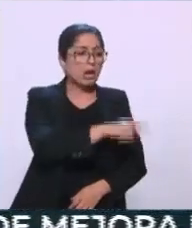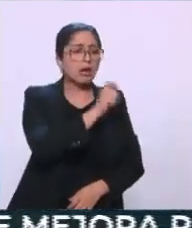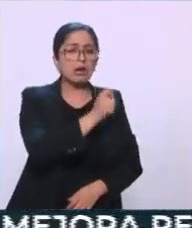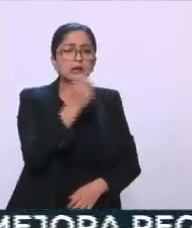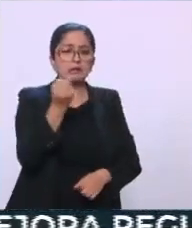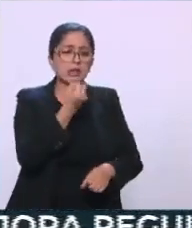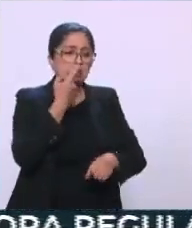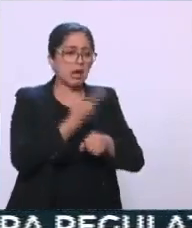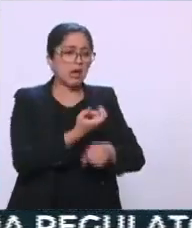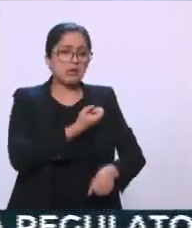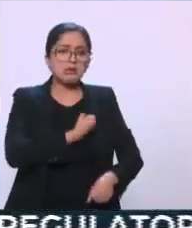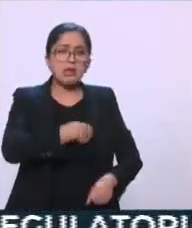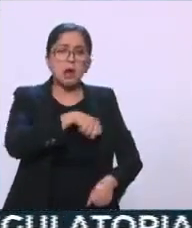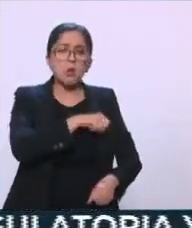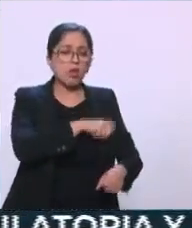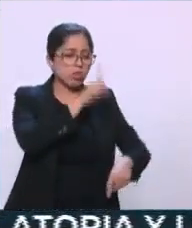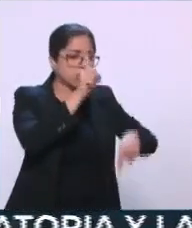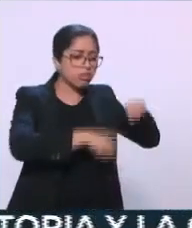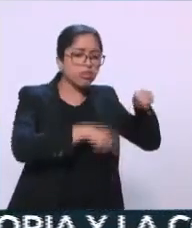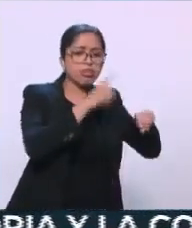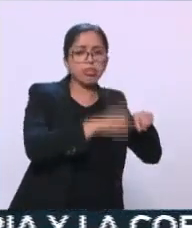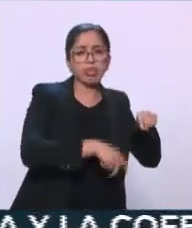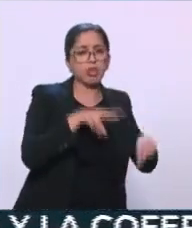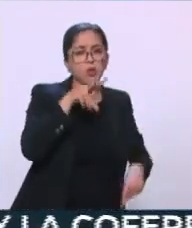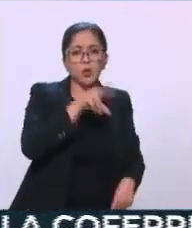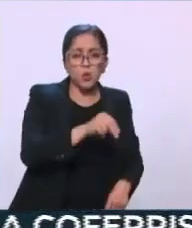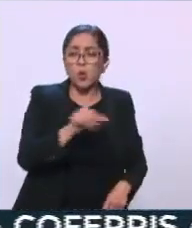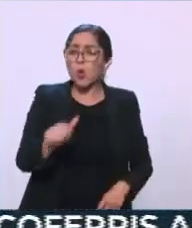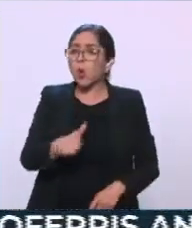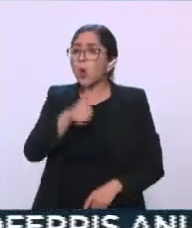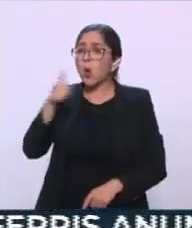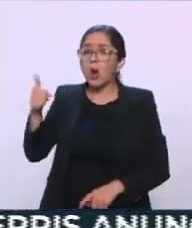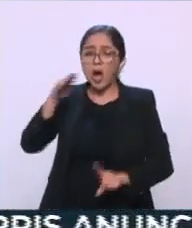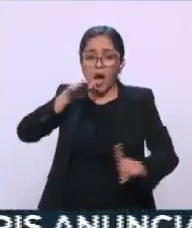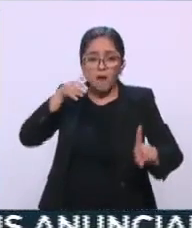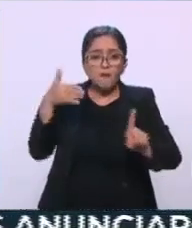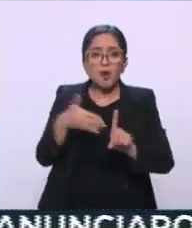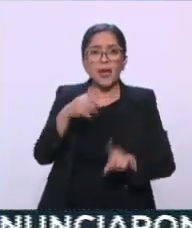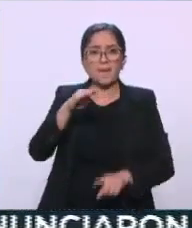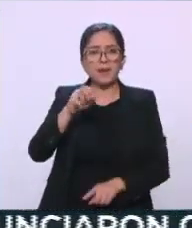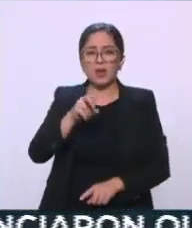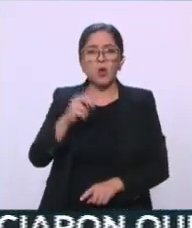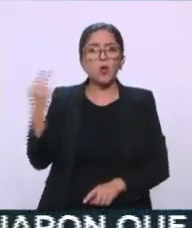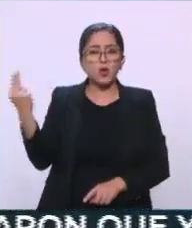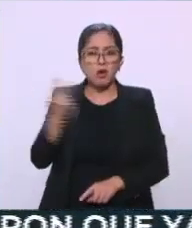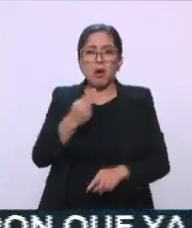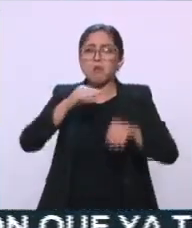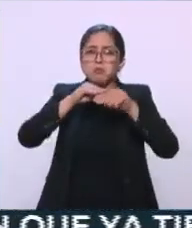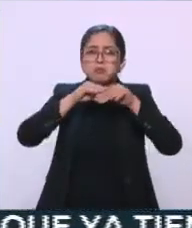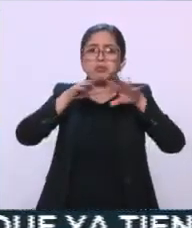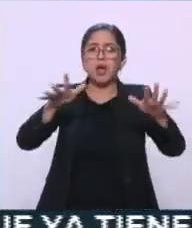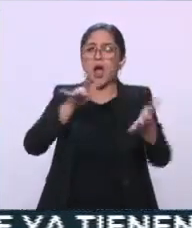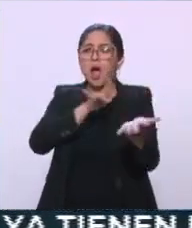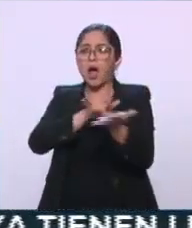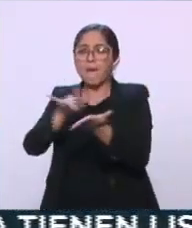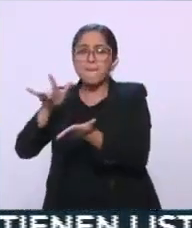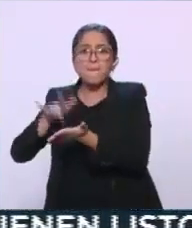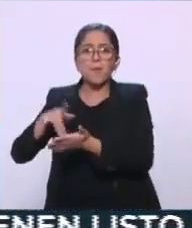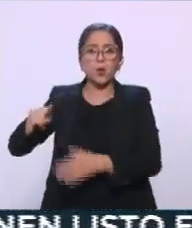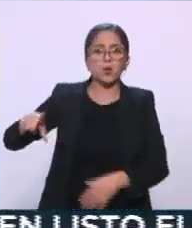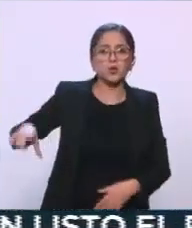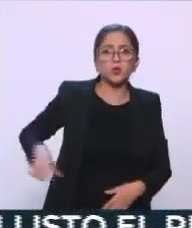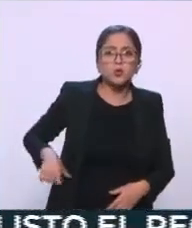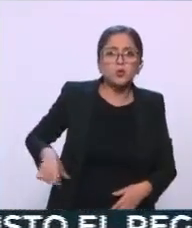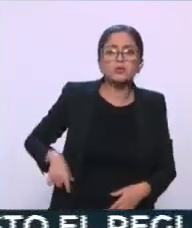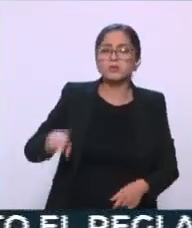nunca permitir que el sector quede en manos de un enfoque de mercado, sino que sea proyectado como un bien público con todos